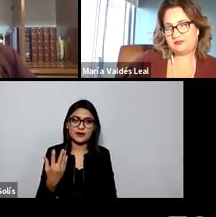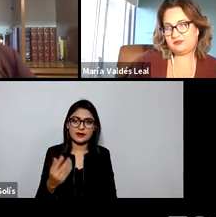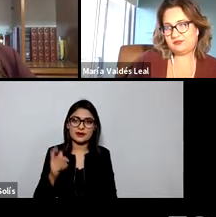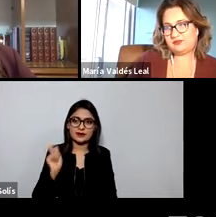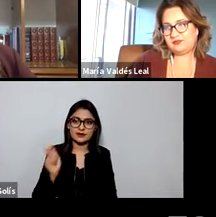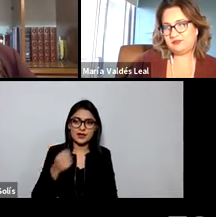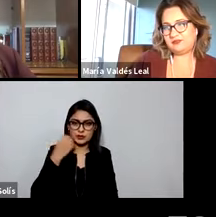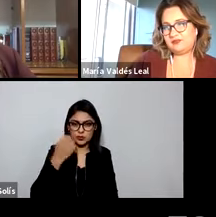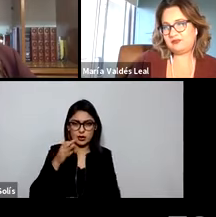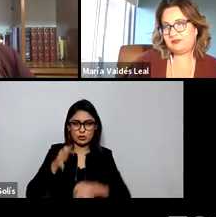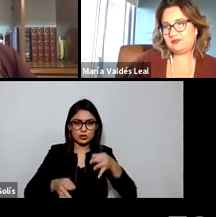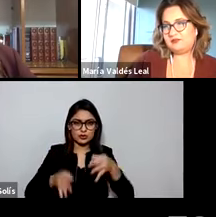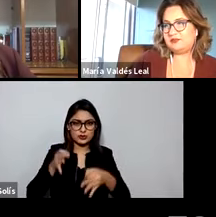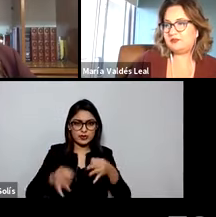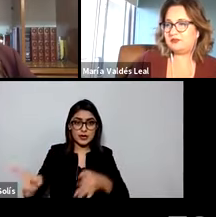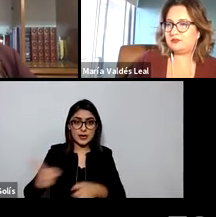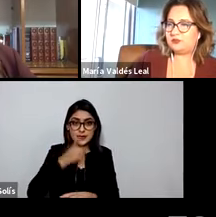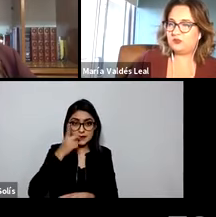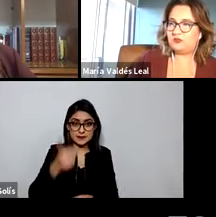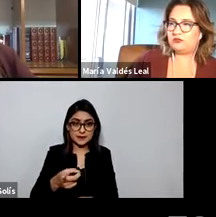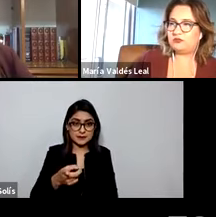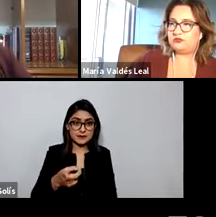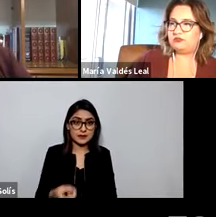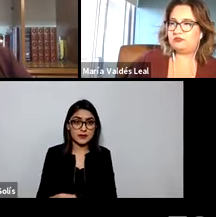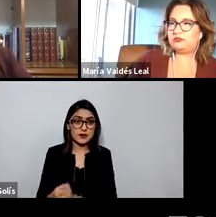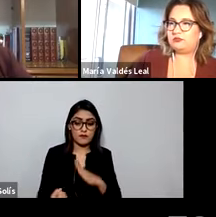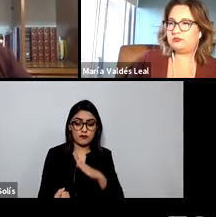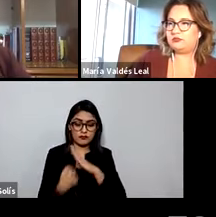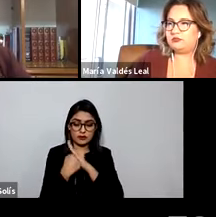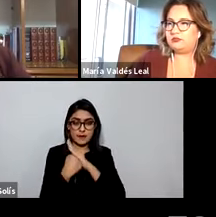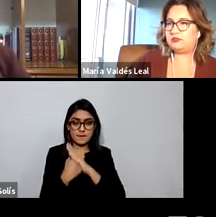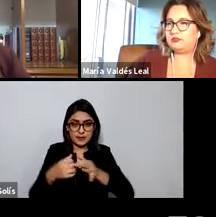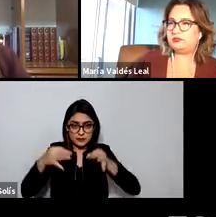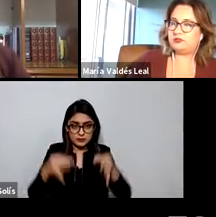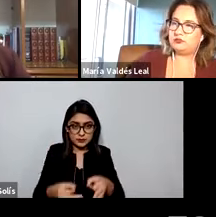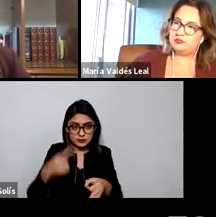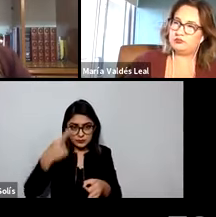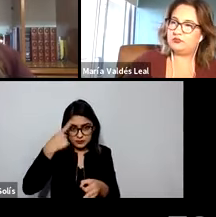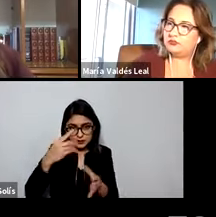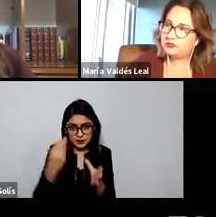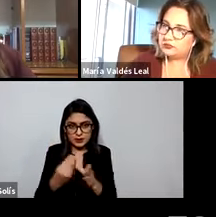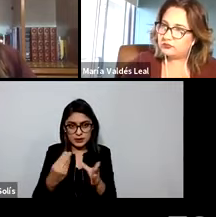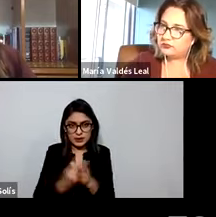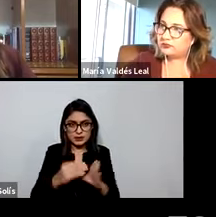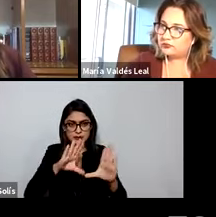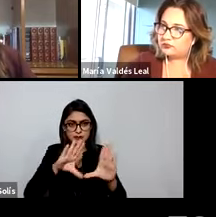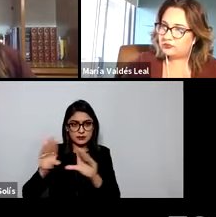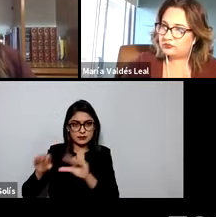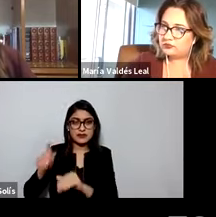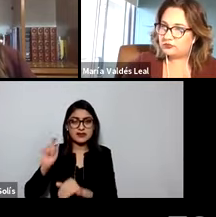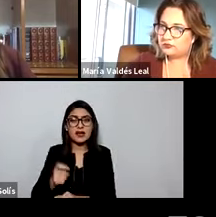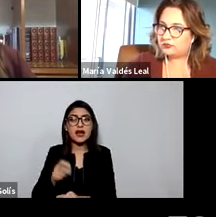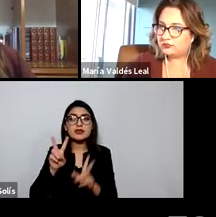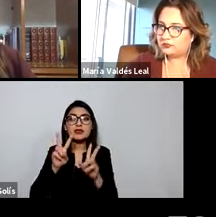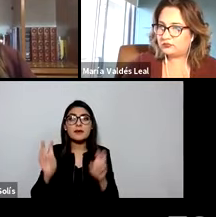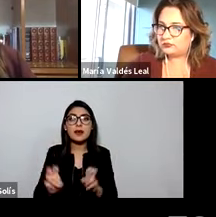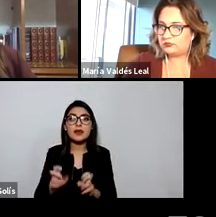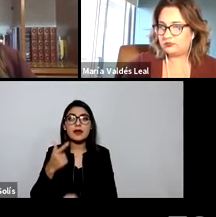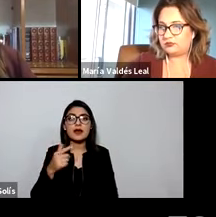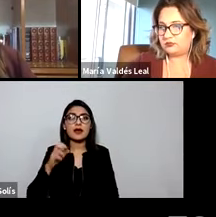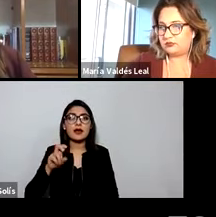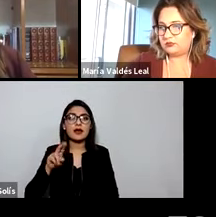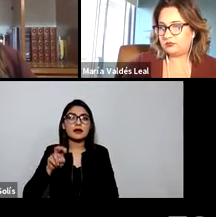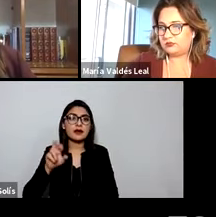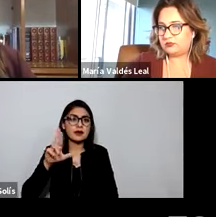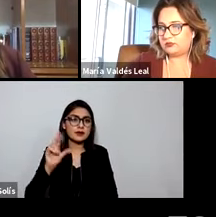de ello, que uno de los pilares fundamentales de toda la capacitación va a ser precisamente el tema de género, porque ya decía yo que